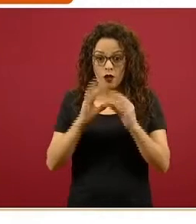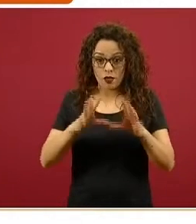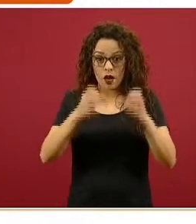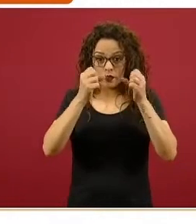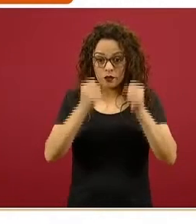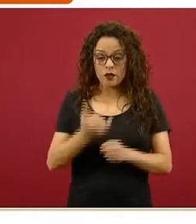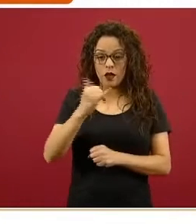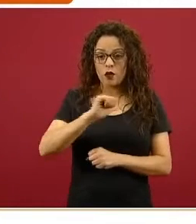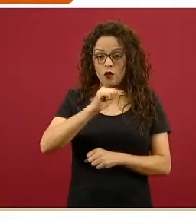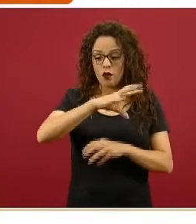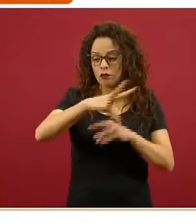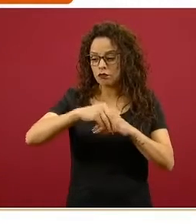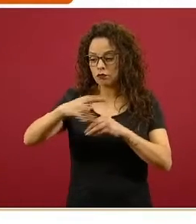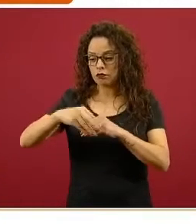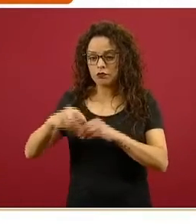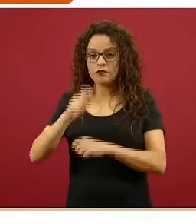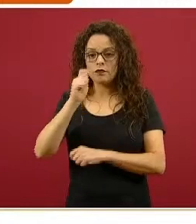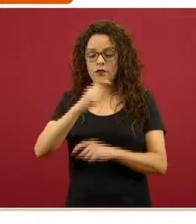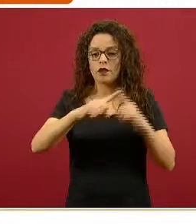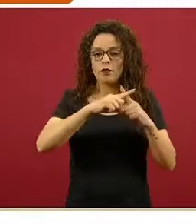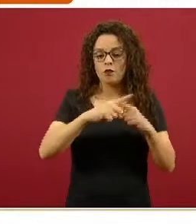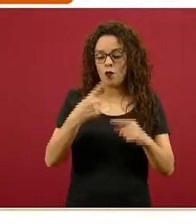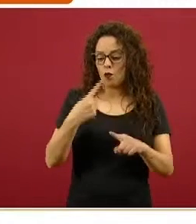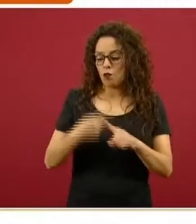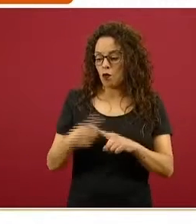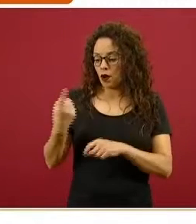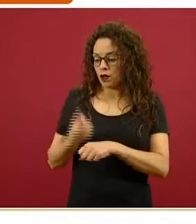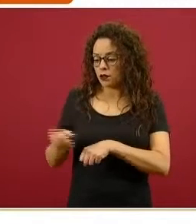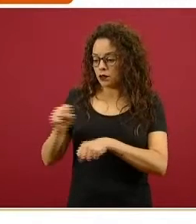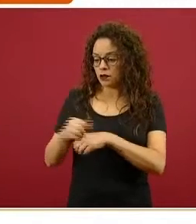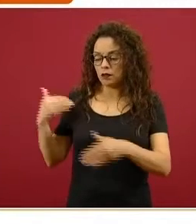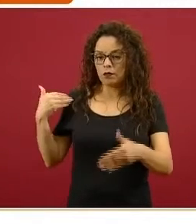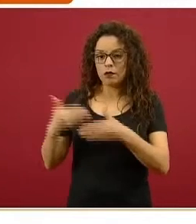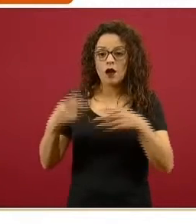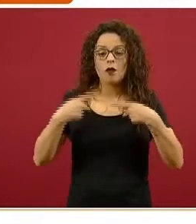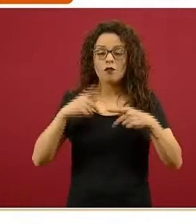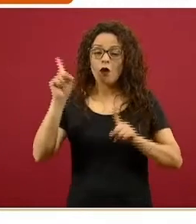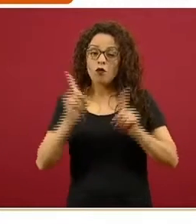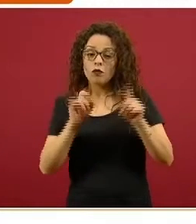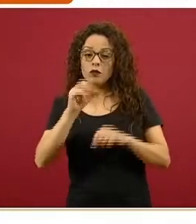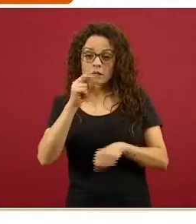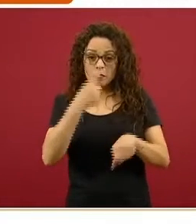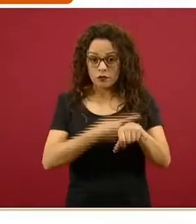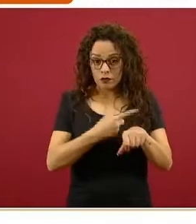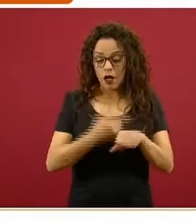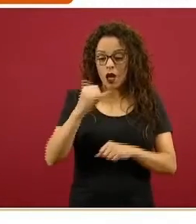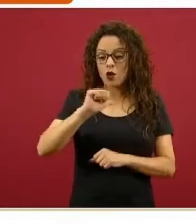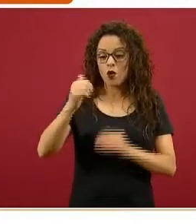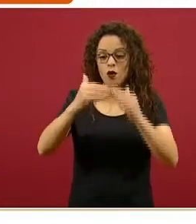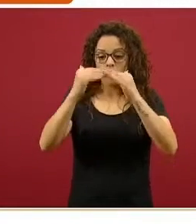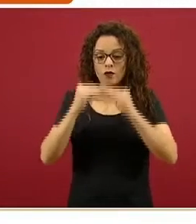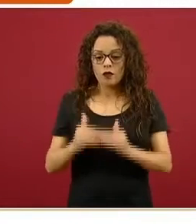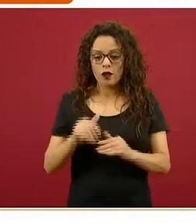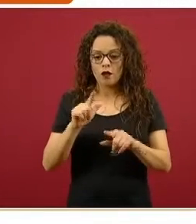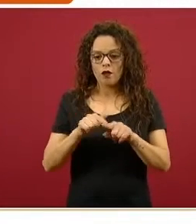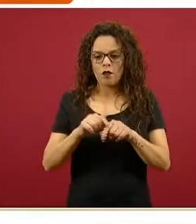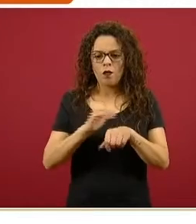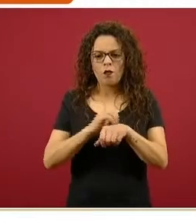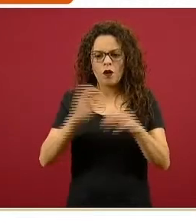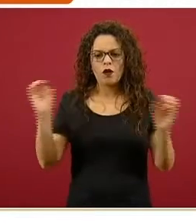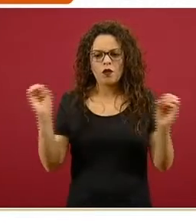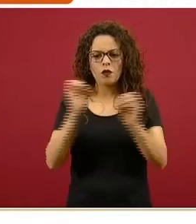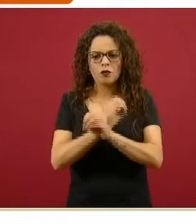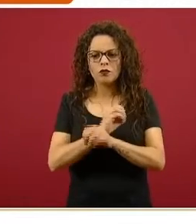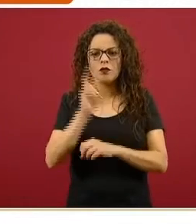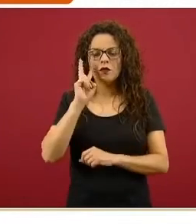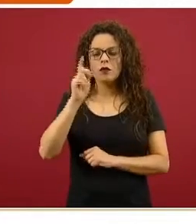proporción definida por la positividad de la semana de los casos sospechosos, y una línea morada oscura que está